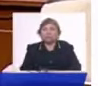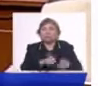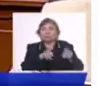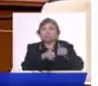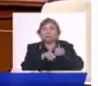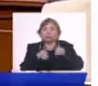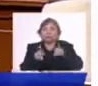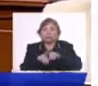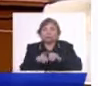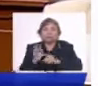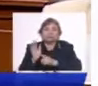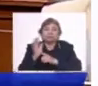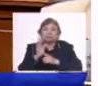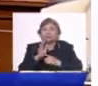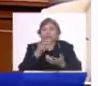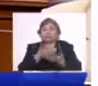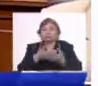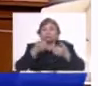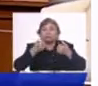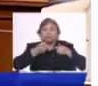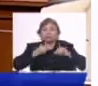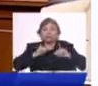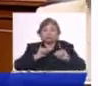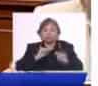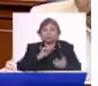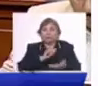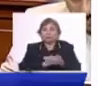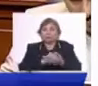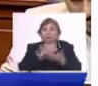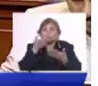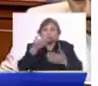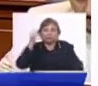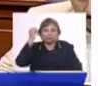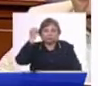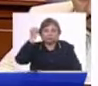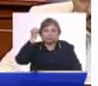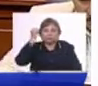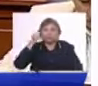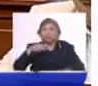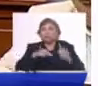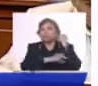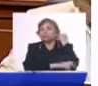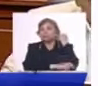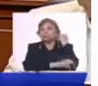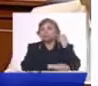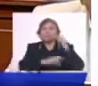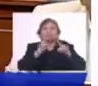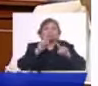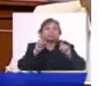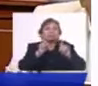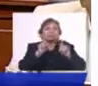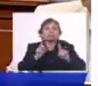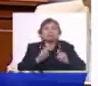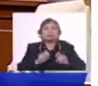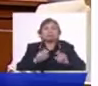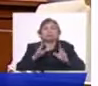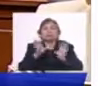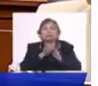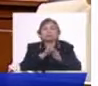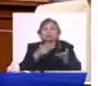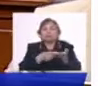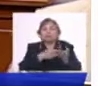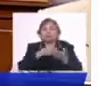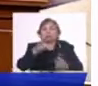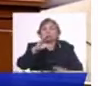también presentamos la posibilidad de darle un derecho al país que la consulta por una asamblea